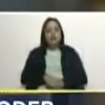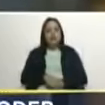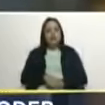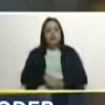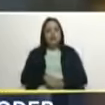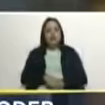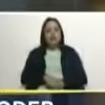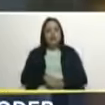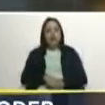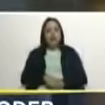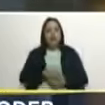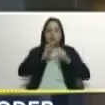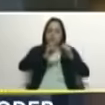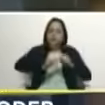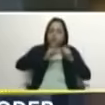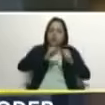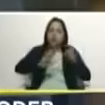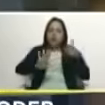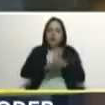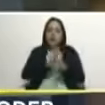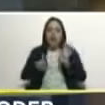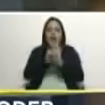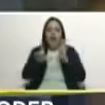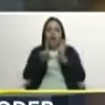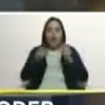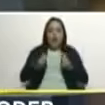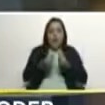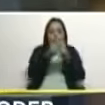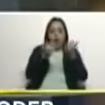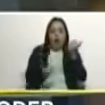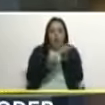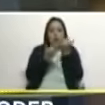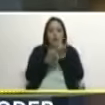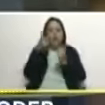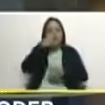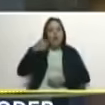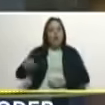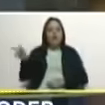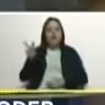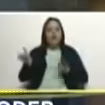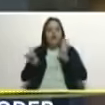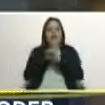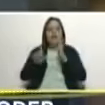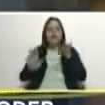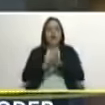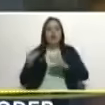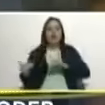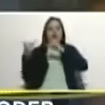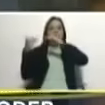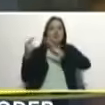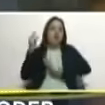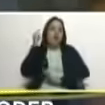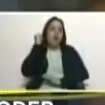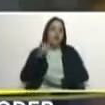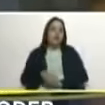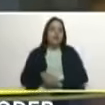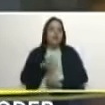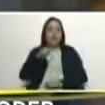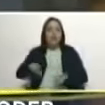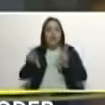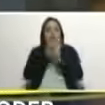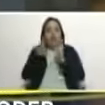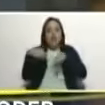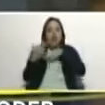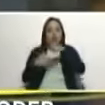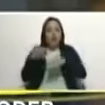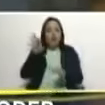leyes de acompañamiento del pueblo de Venezuela, una ley orgánica para la igualdad de las mujeres, las leyes de la revolución judicial